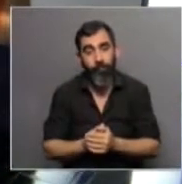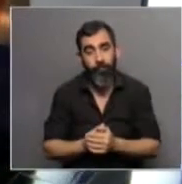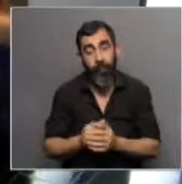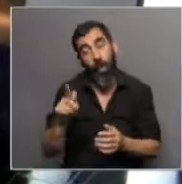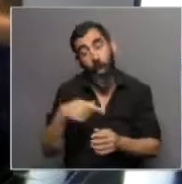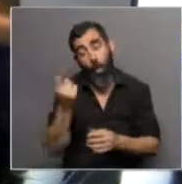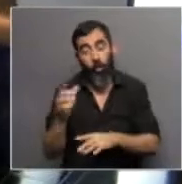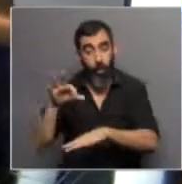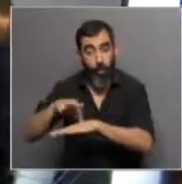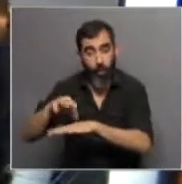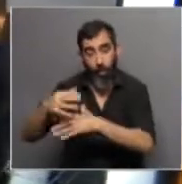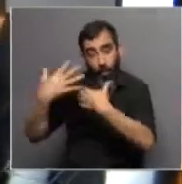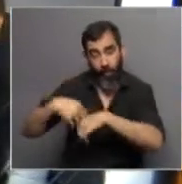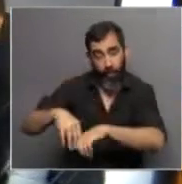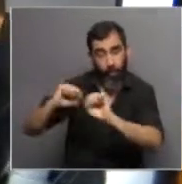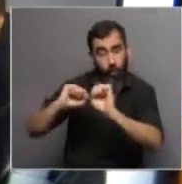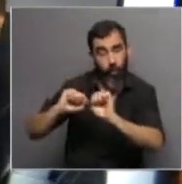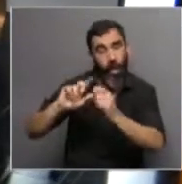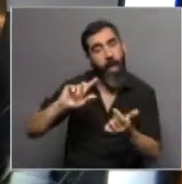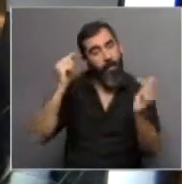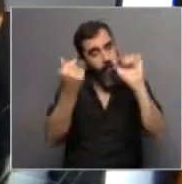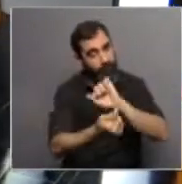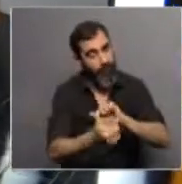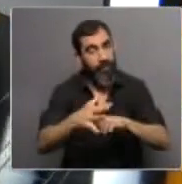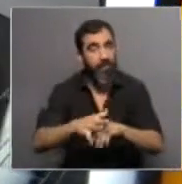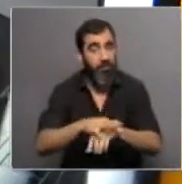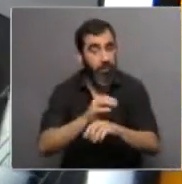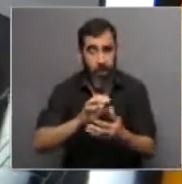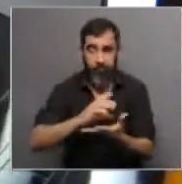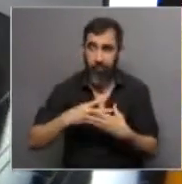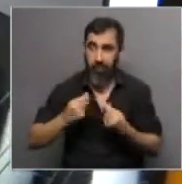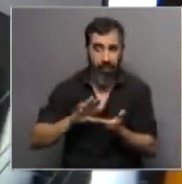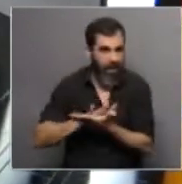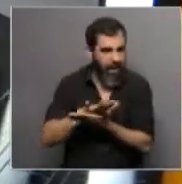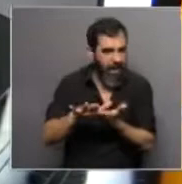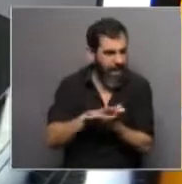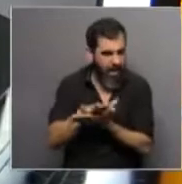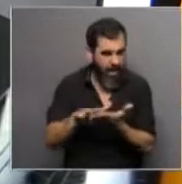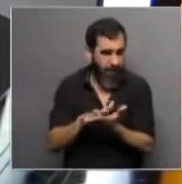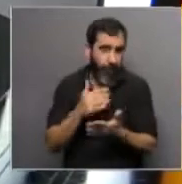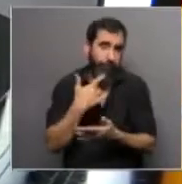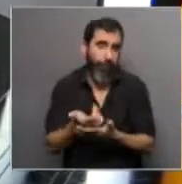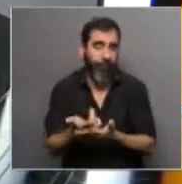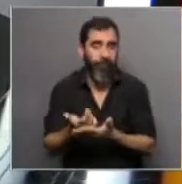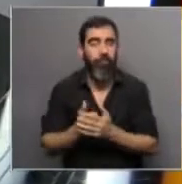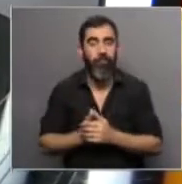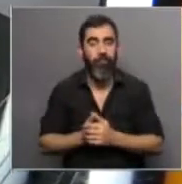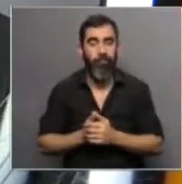Patapoutian lo que descubrió fue que al revés, células que eran insensibles a